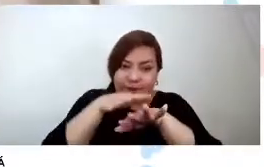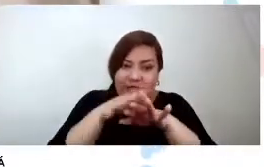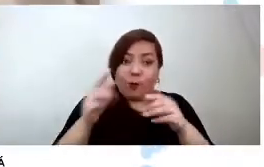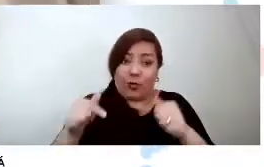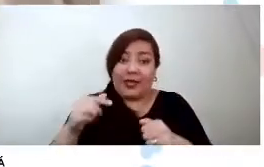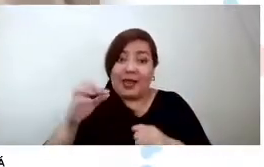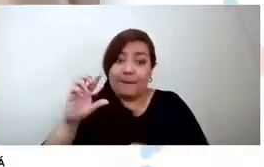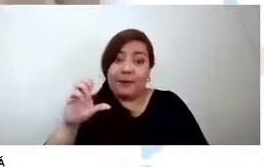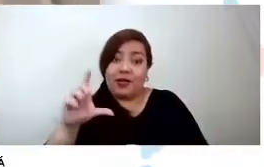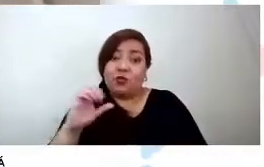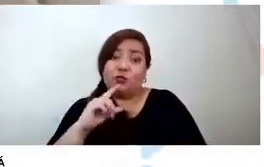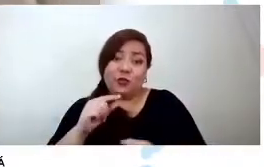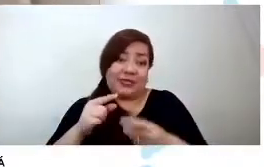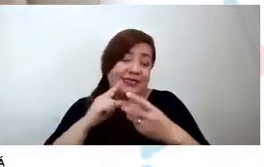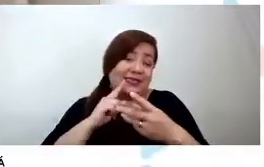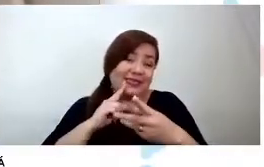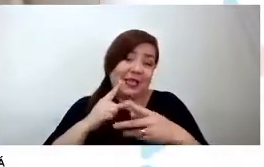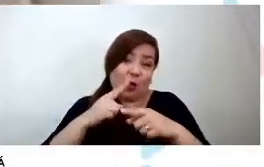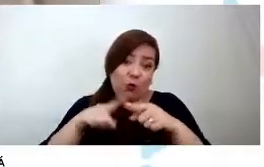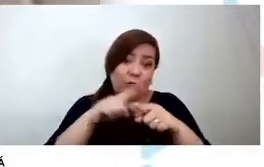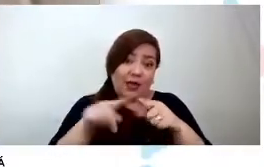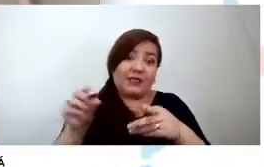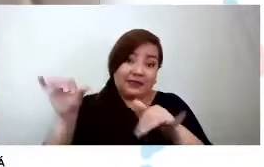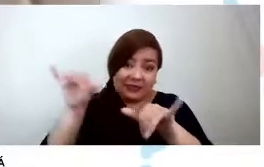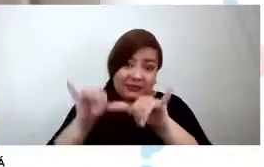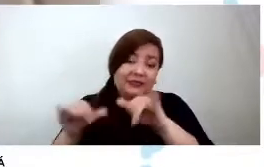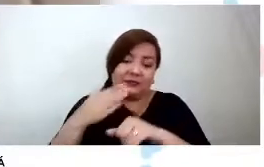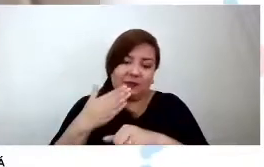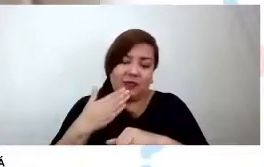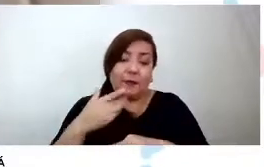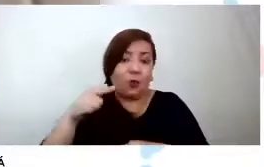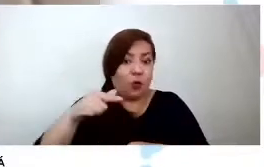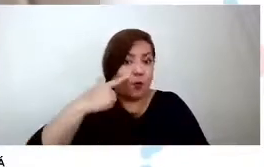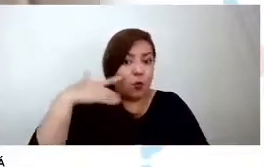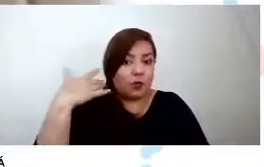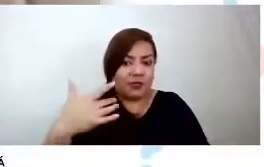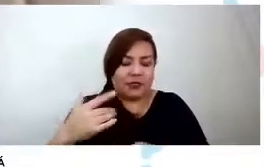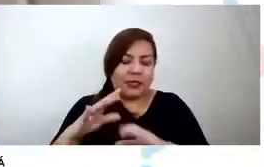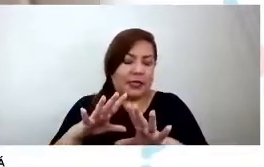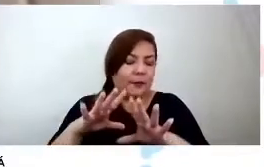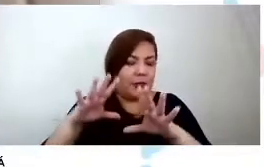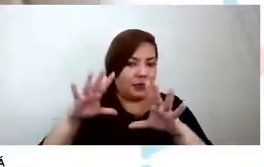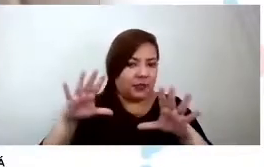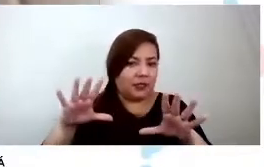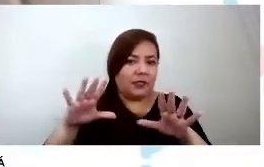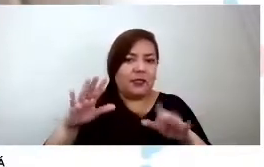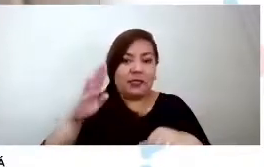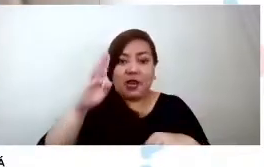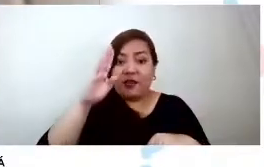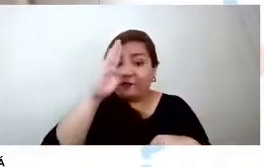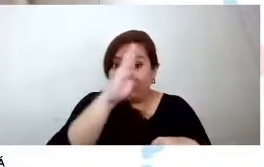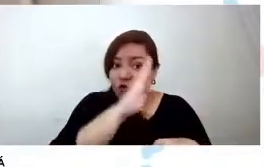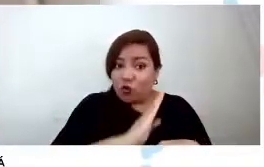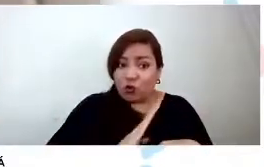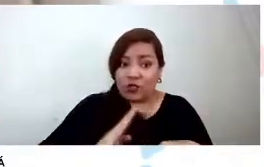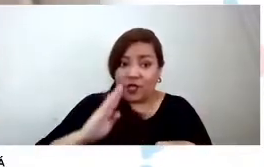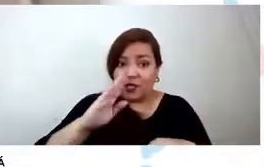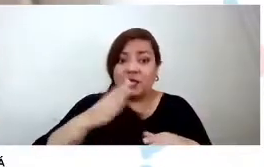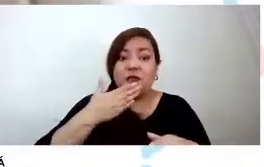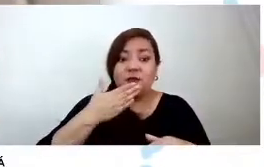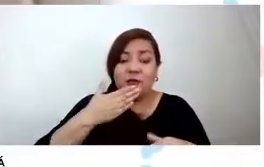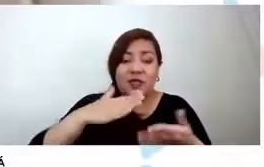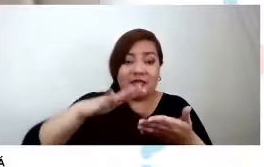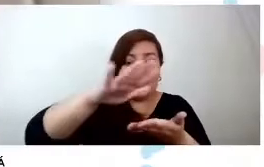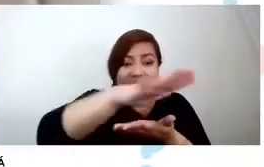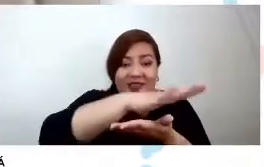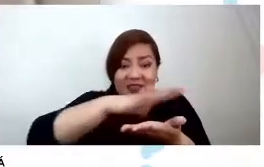es multidisciplinaria, pero esencialmente va a depender en gran parte de la biología y de la geología.